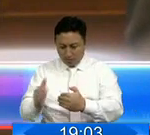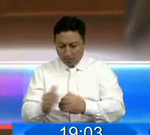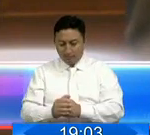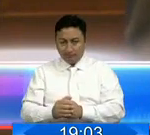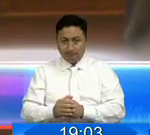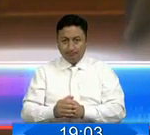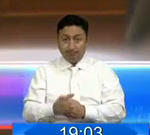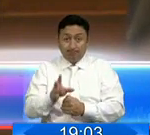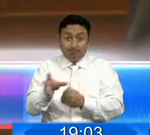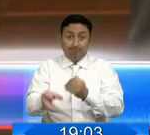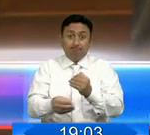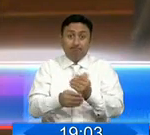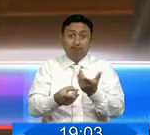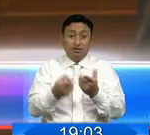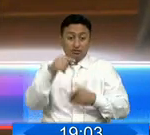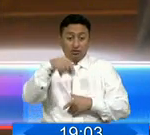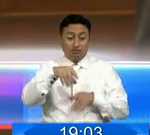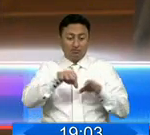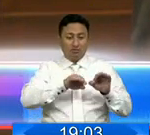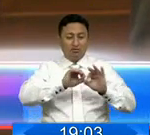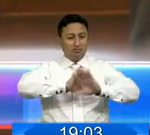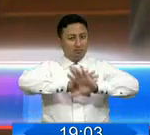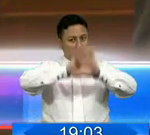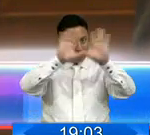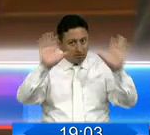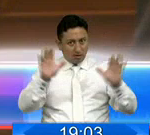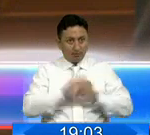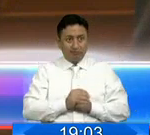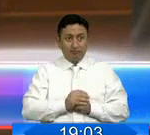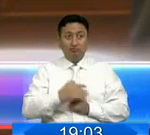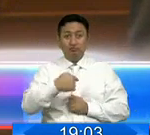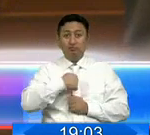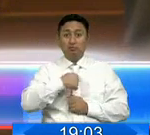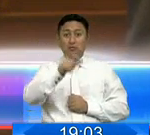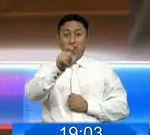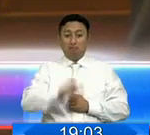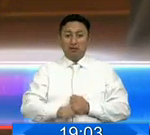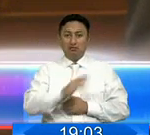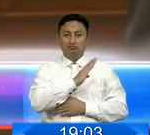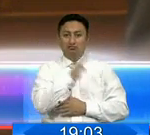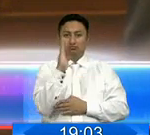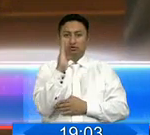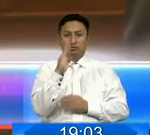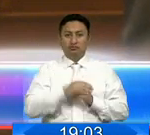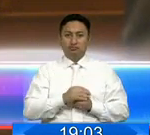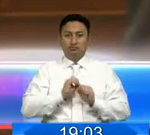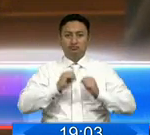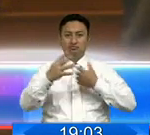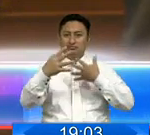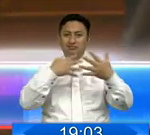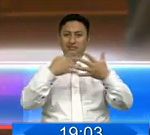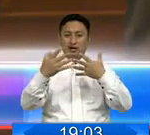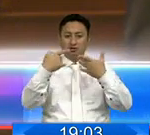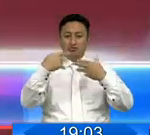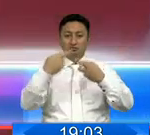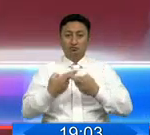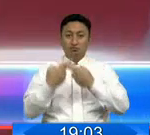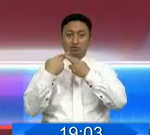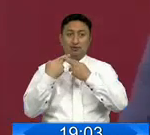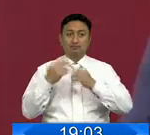Adicionalmente, quiero dejar claro que soy una persona íntegra, transparente y